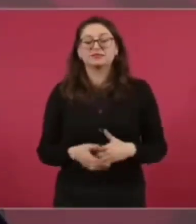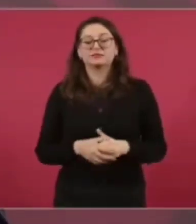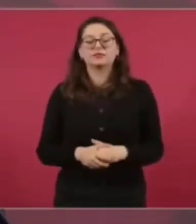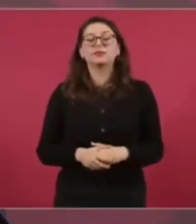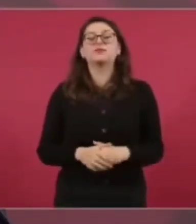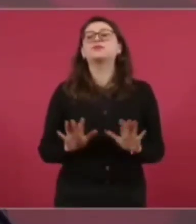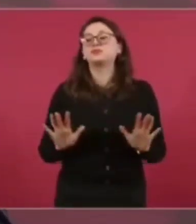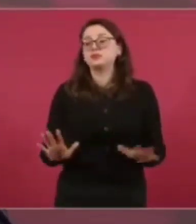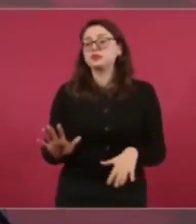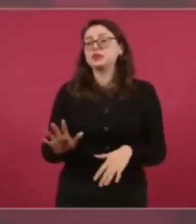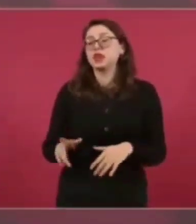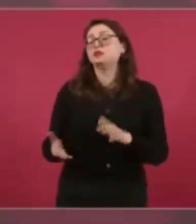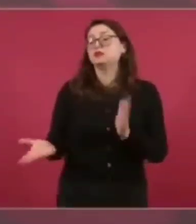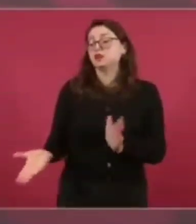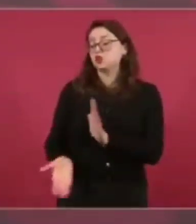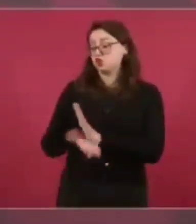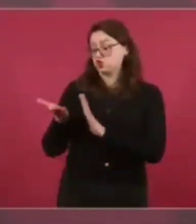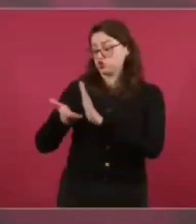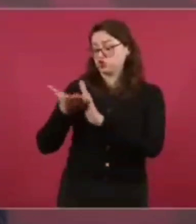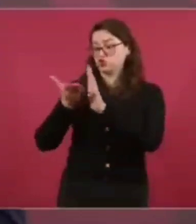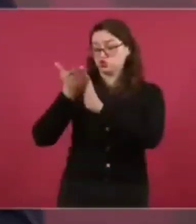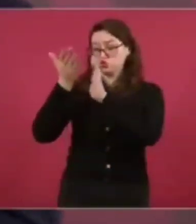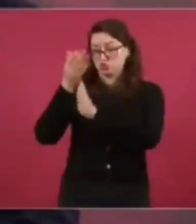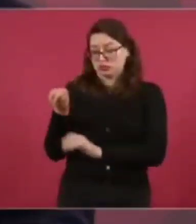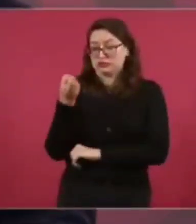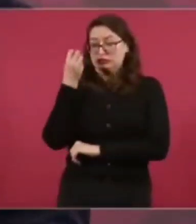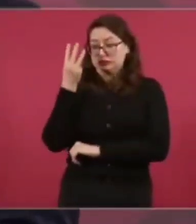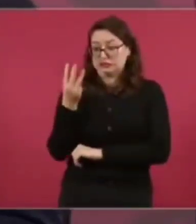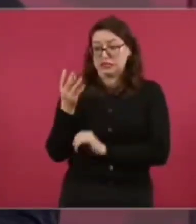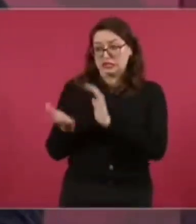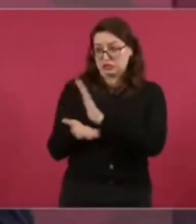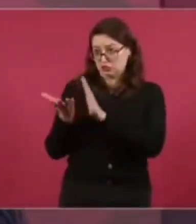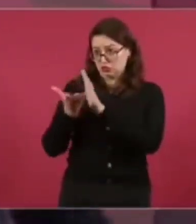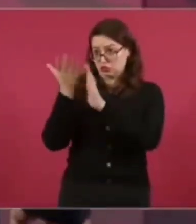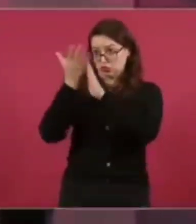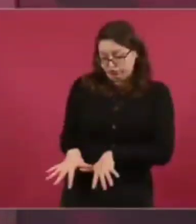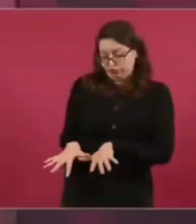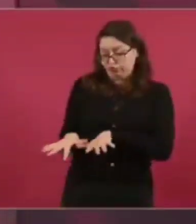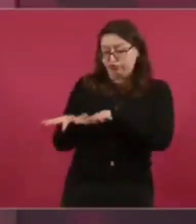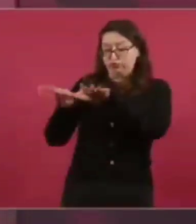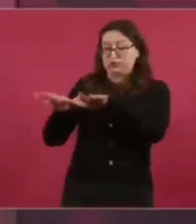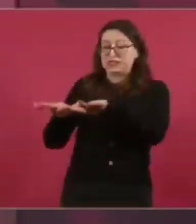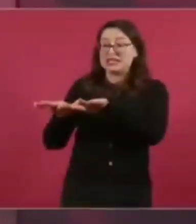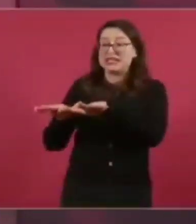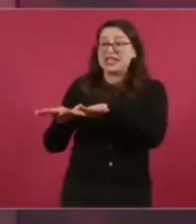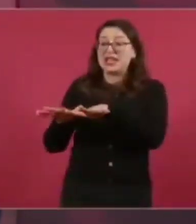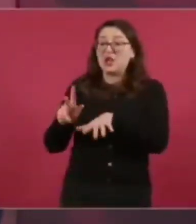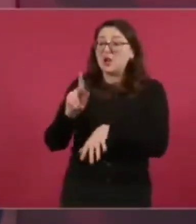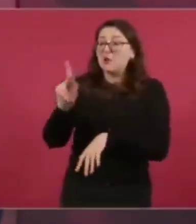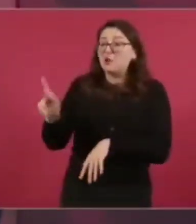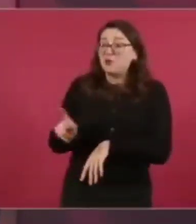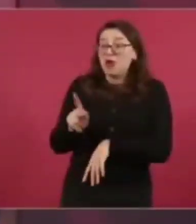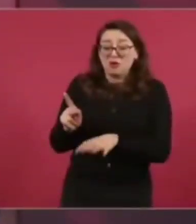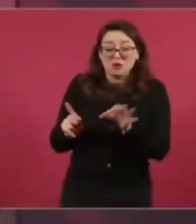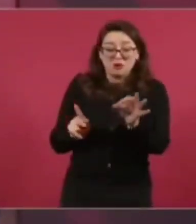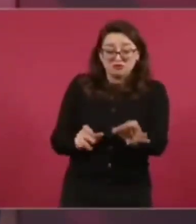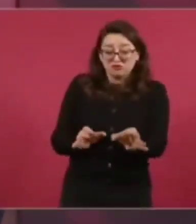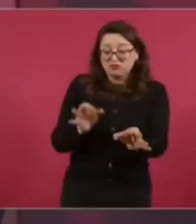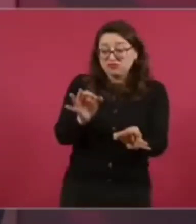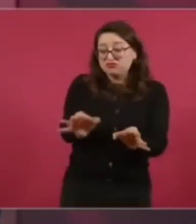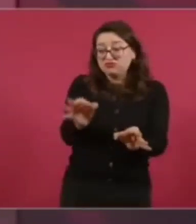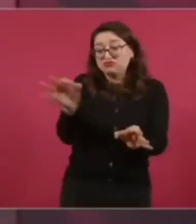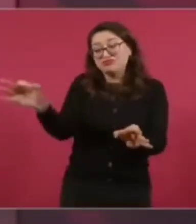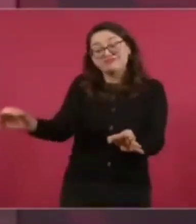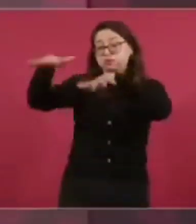pueblos, van a poner un acueducto por todos los altos, y los productores de los altos